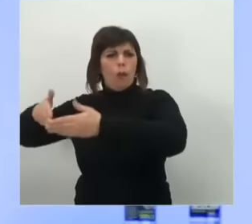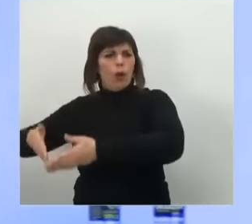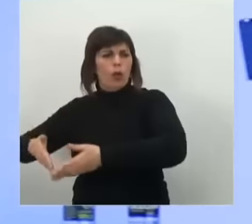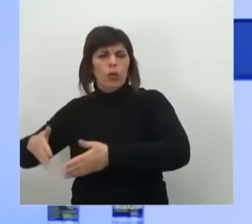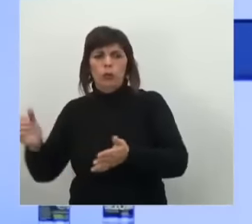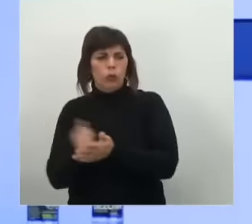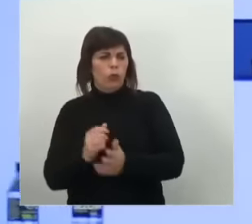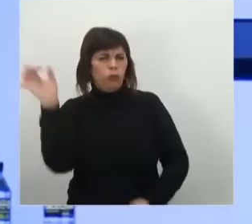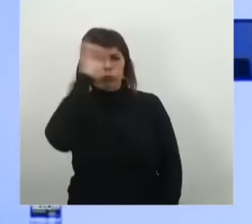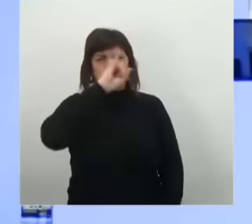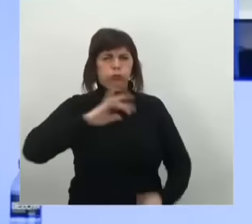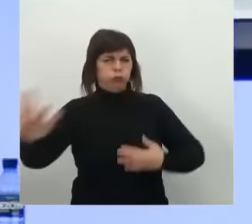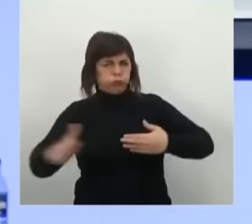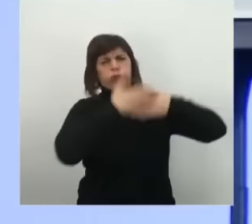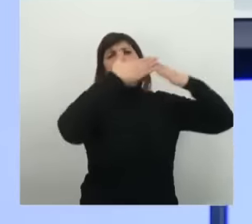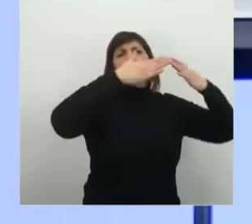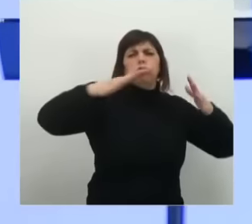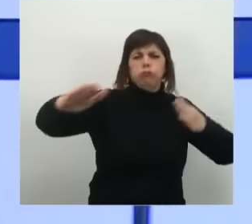Galilea